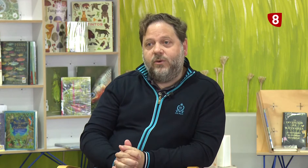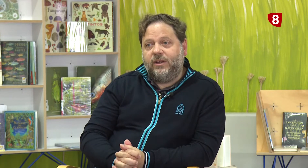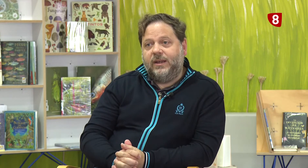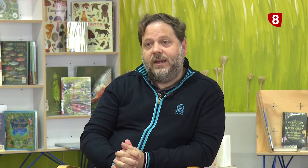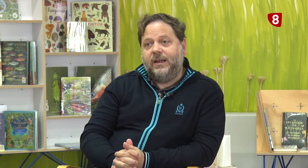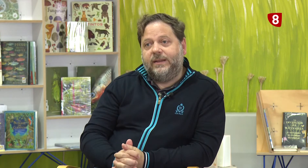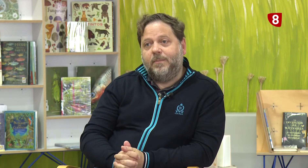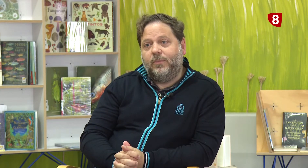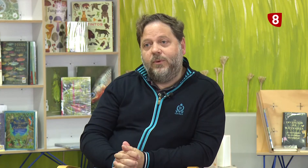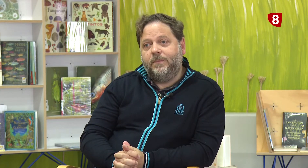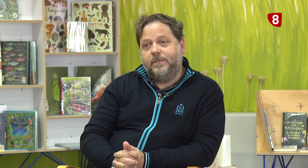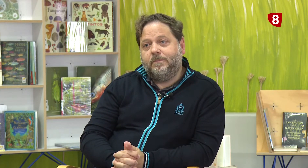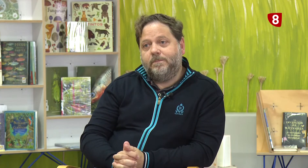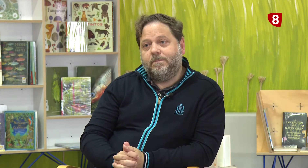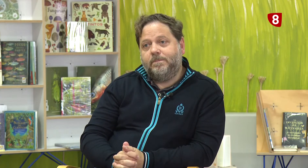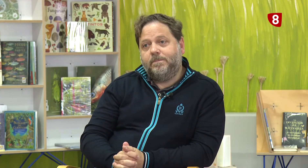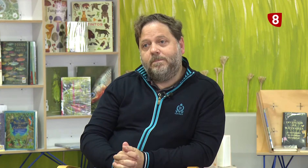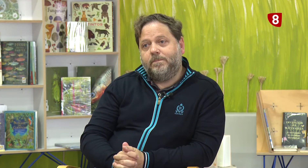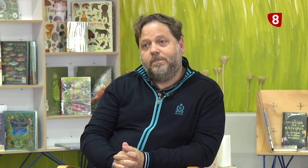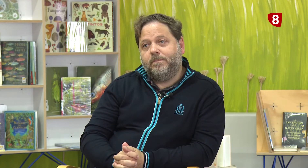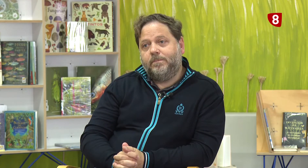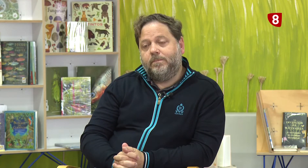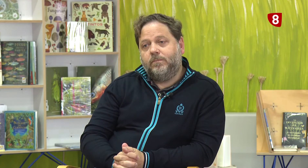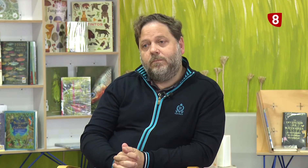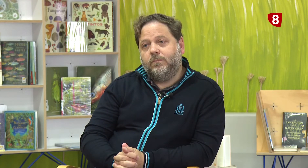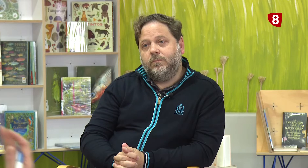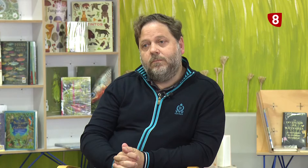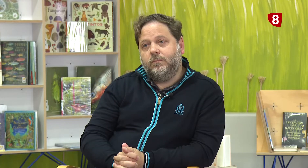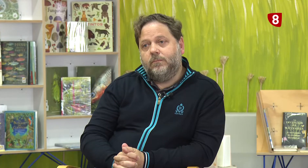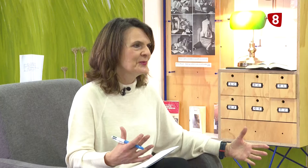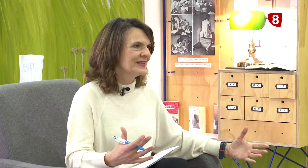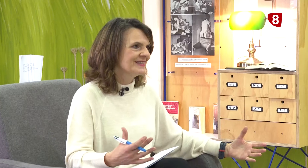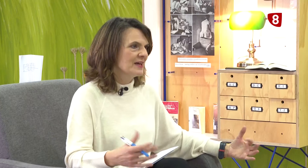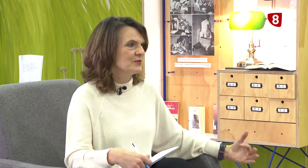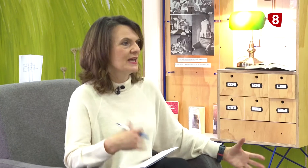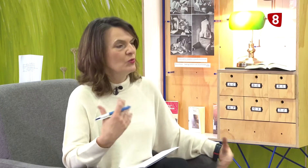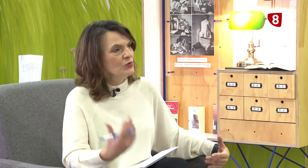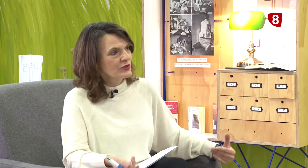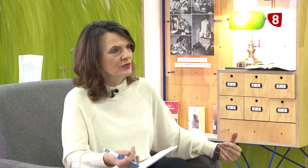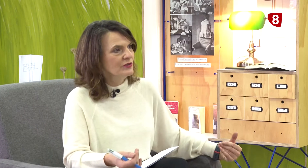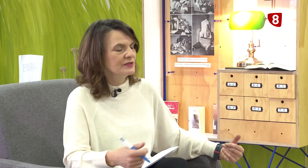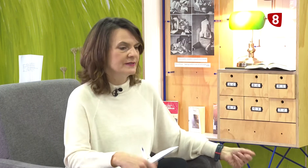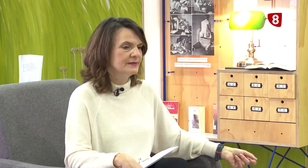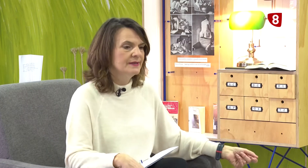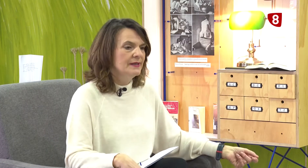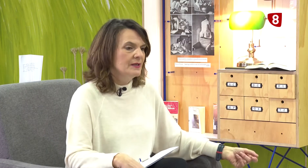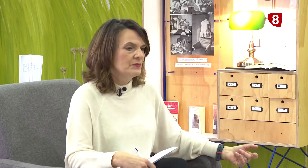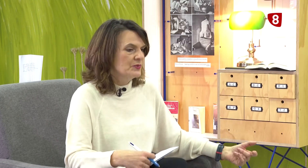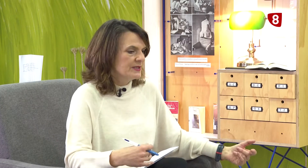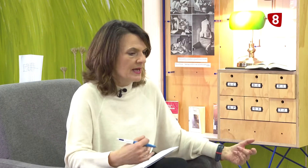ubicarnos en el tiempo. Bueno, todo esto, ¿cómo se aprende? Porque sabemos que hay cursos,